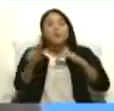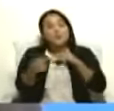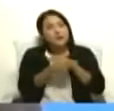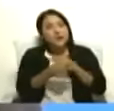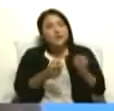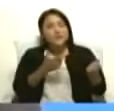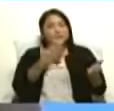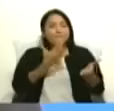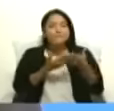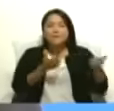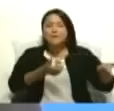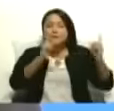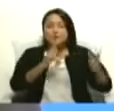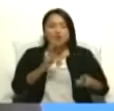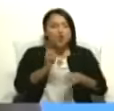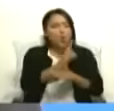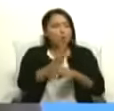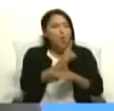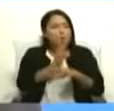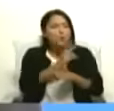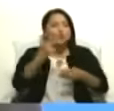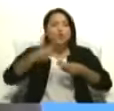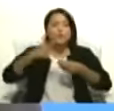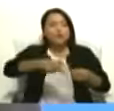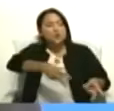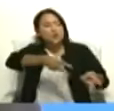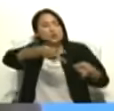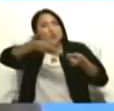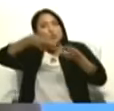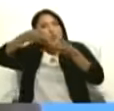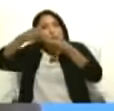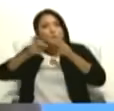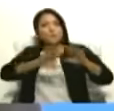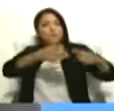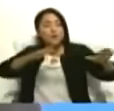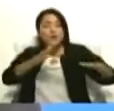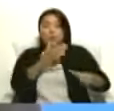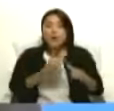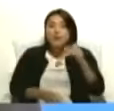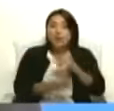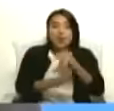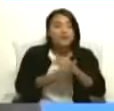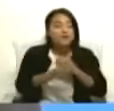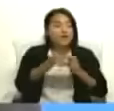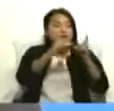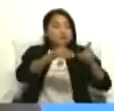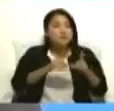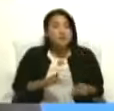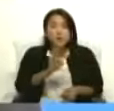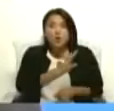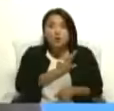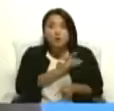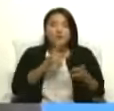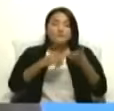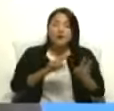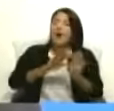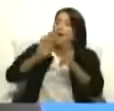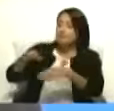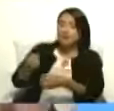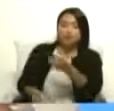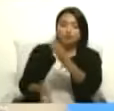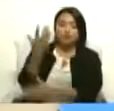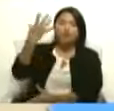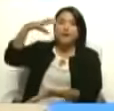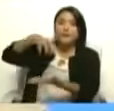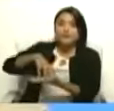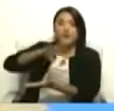rechaza que se licit en bloques petroleros y gasíferos en mar no delimitado y en mar de Venezuela y apoya la conformación